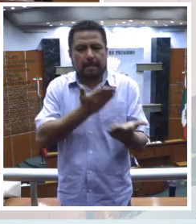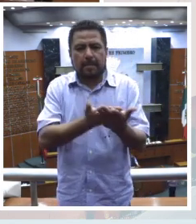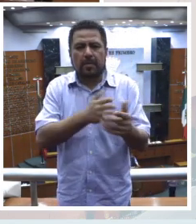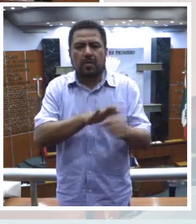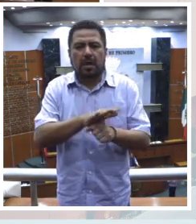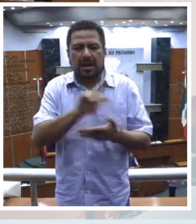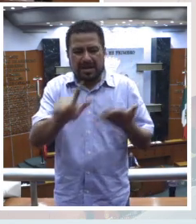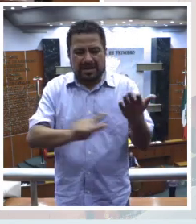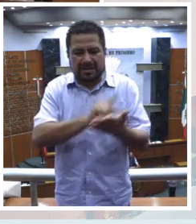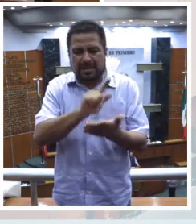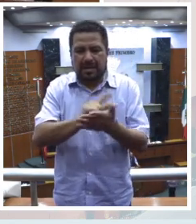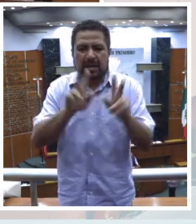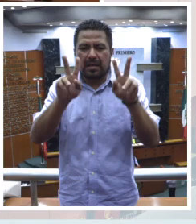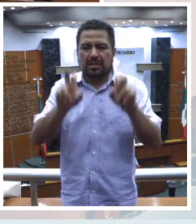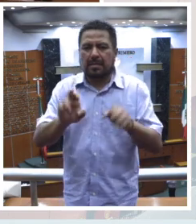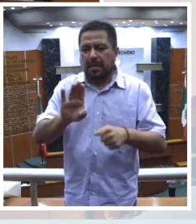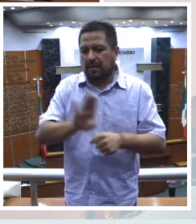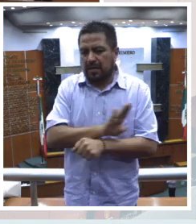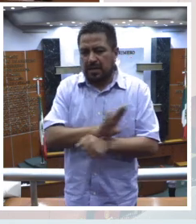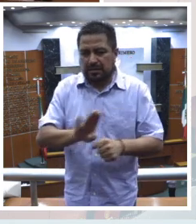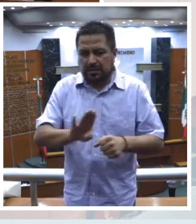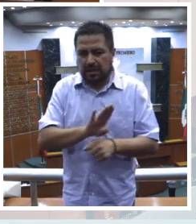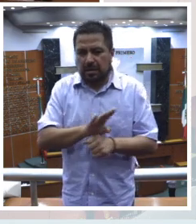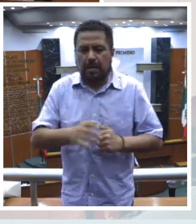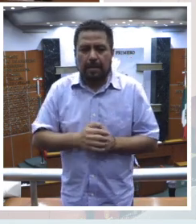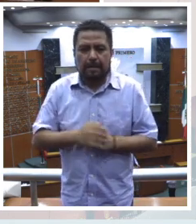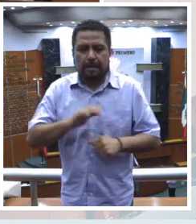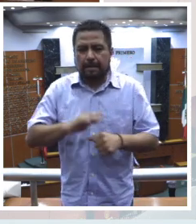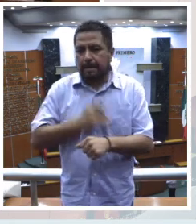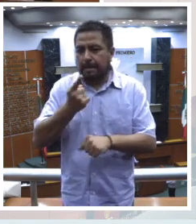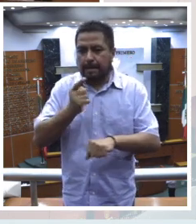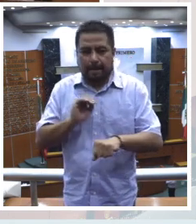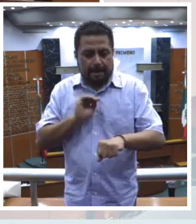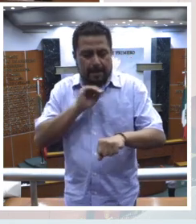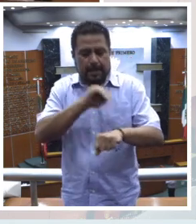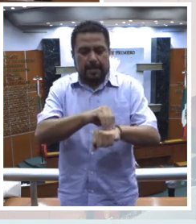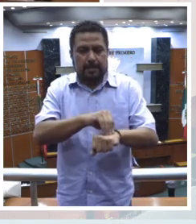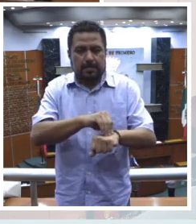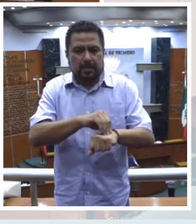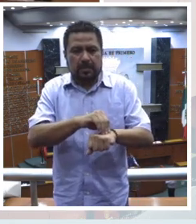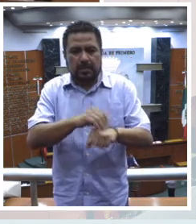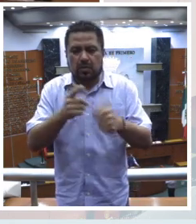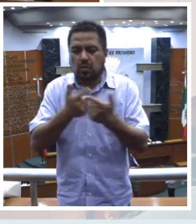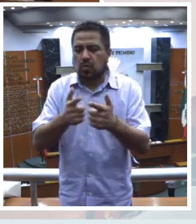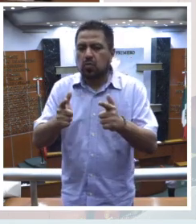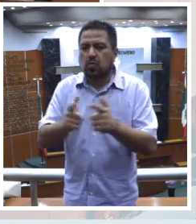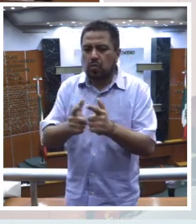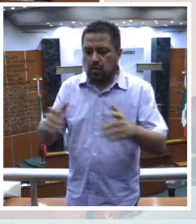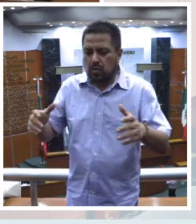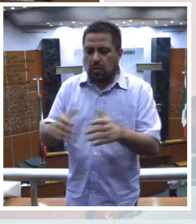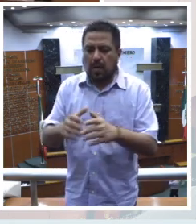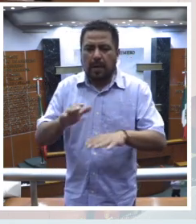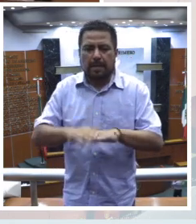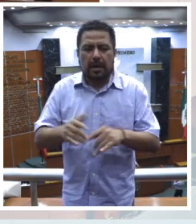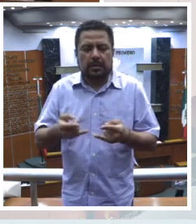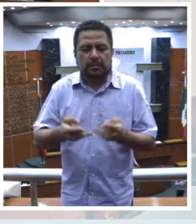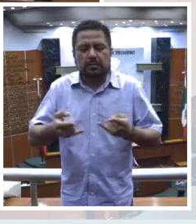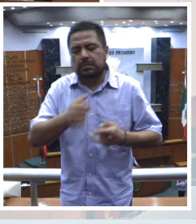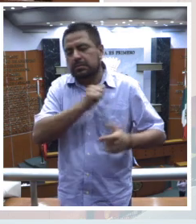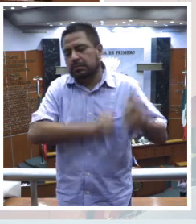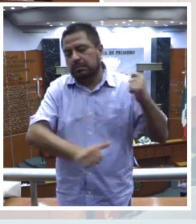la iniciativa en materia de bienestar, porque pone en el centro a sectores